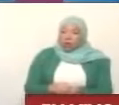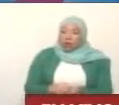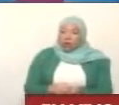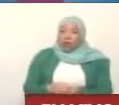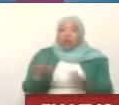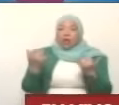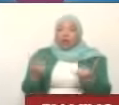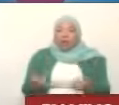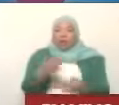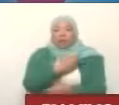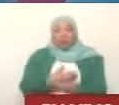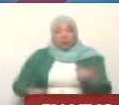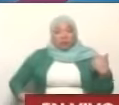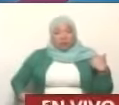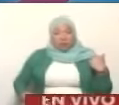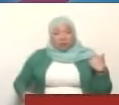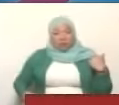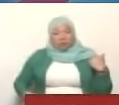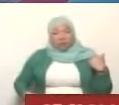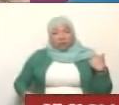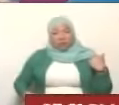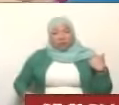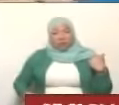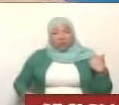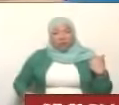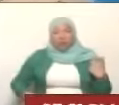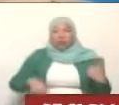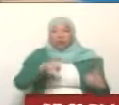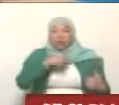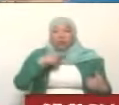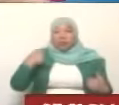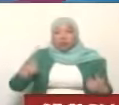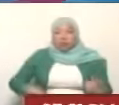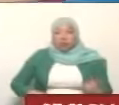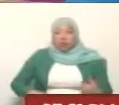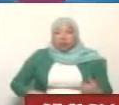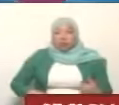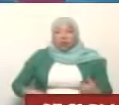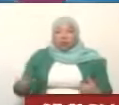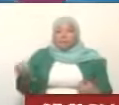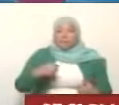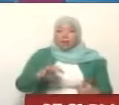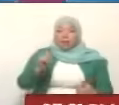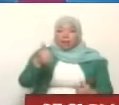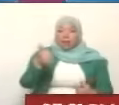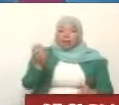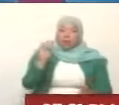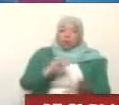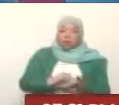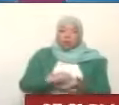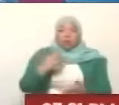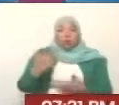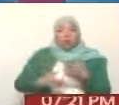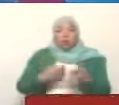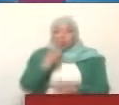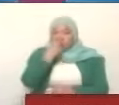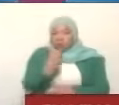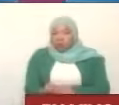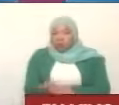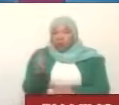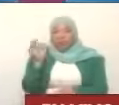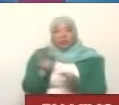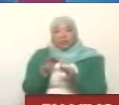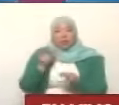y ahora presidente. Ir a China, yo he ido a China más de 10 veces, pero creo que la visita de septiembre